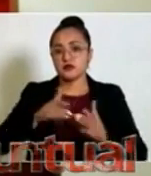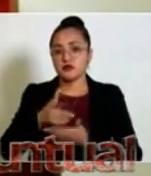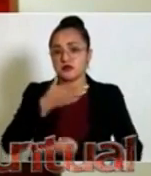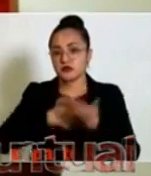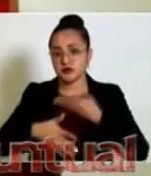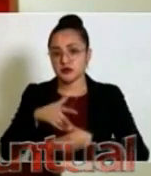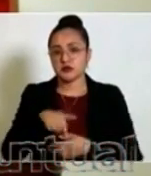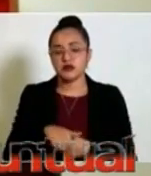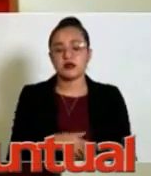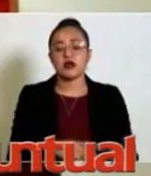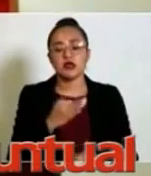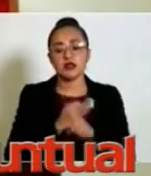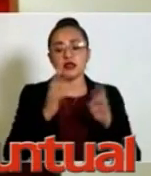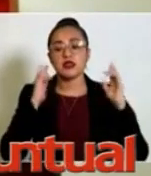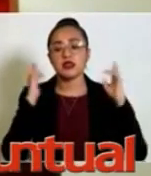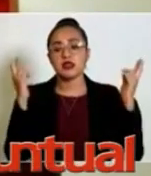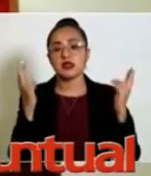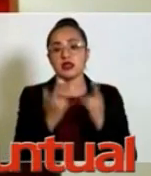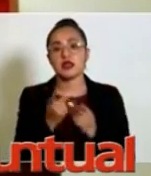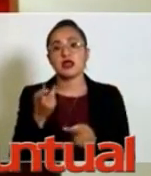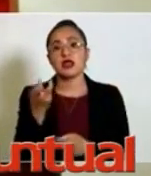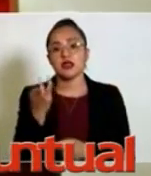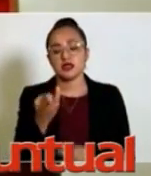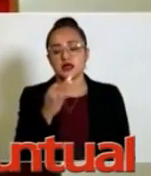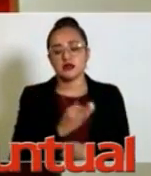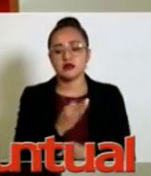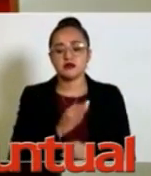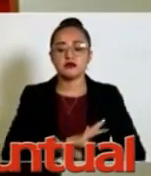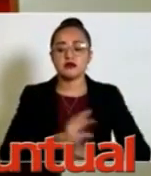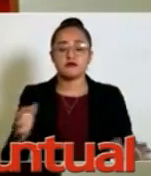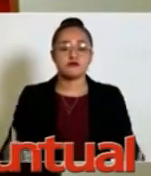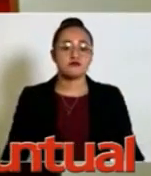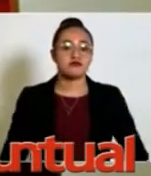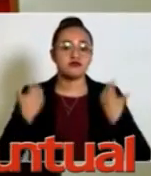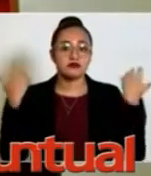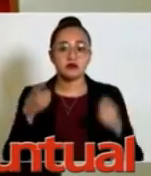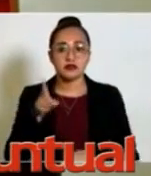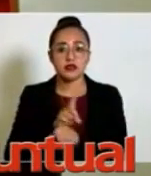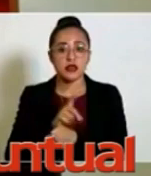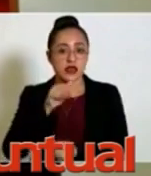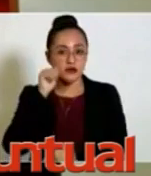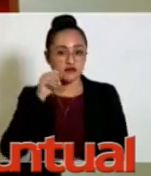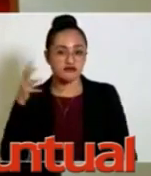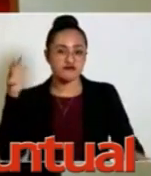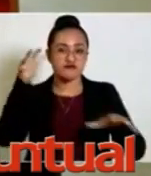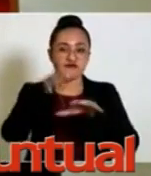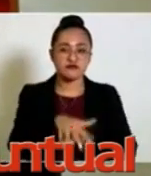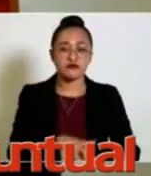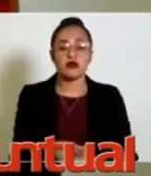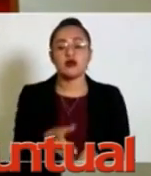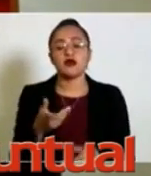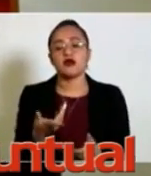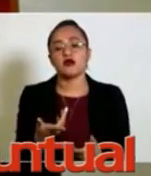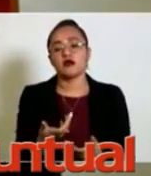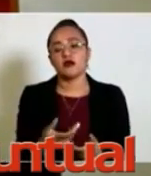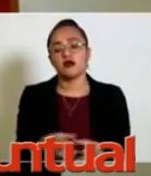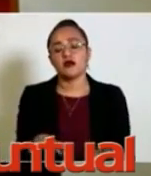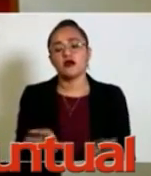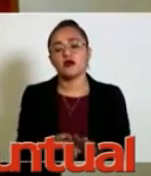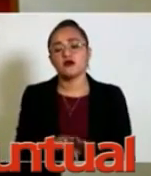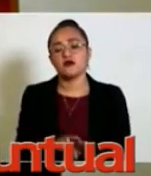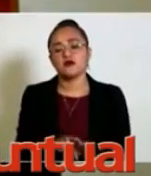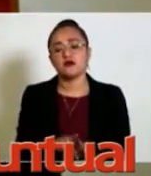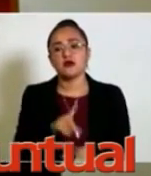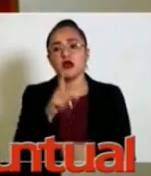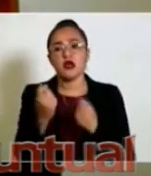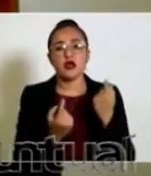comunidades. Esta reunión es la que fue reventada el día de ayer en función de, pues obviamente,